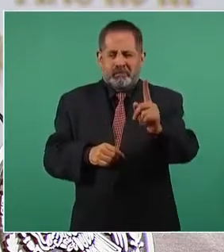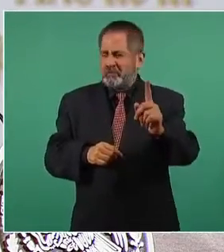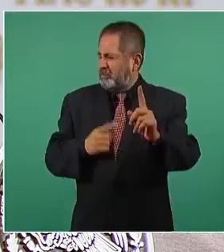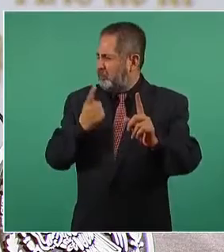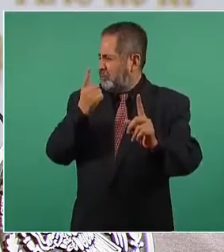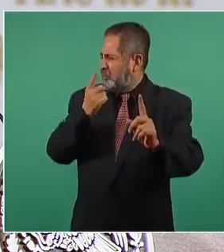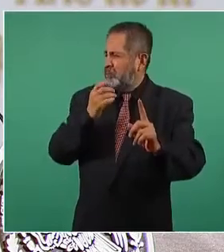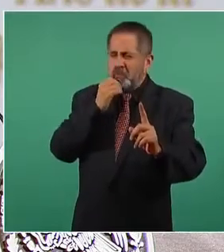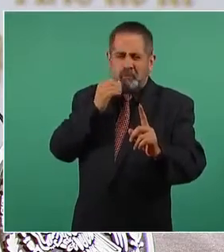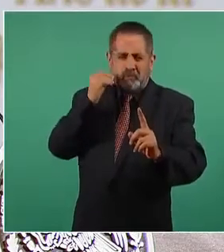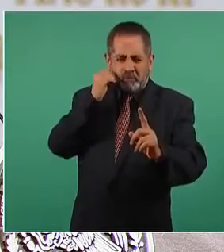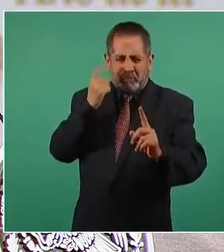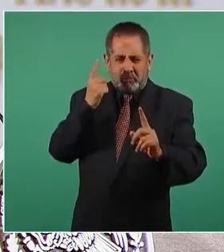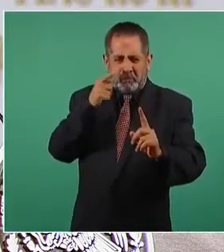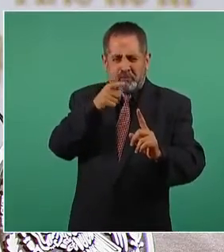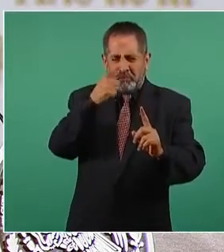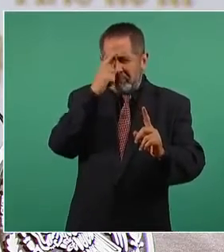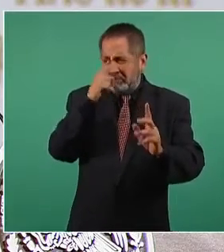obispo,